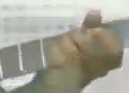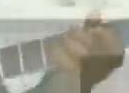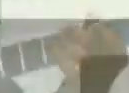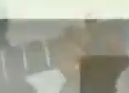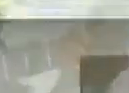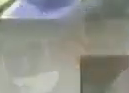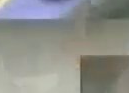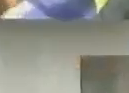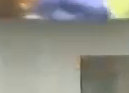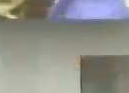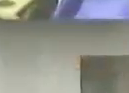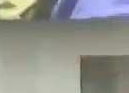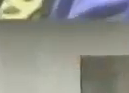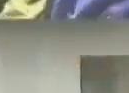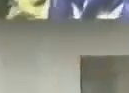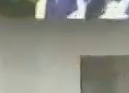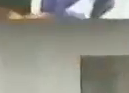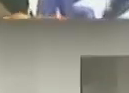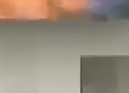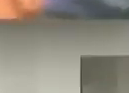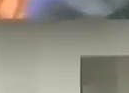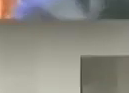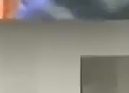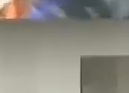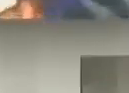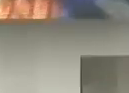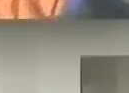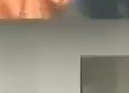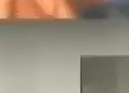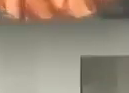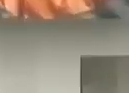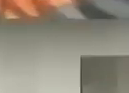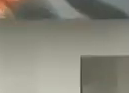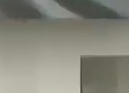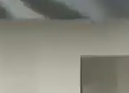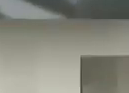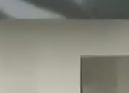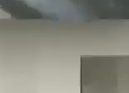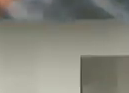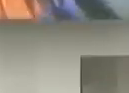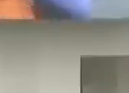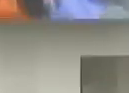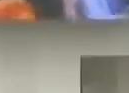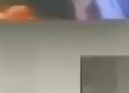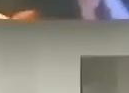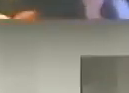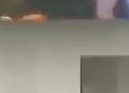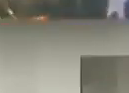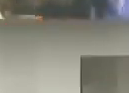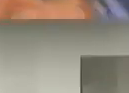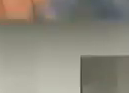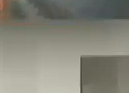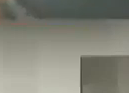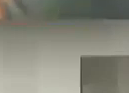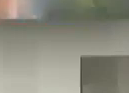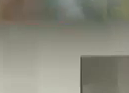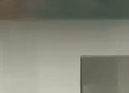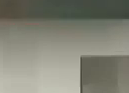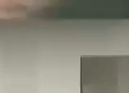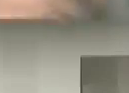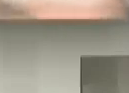Ese rastro que dejó el amigo, ese antídoto de vida contra la sierpe que